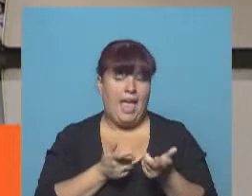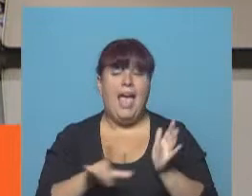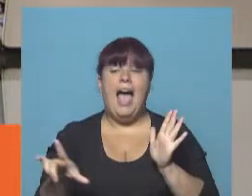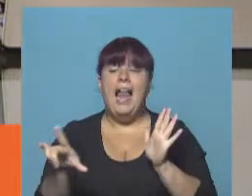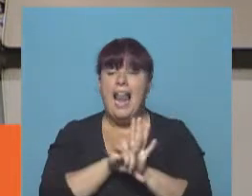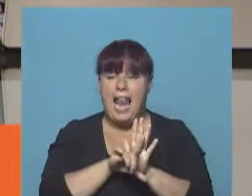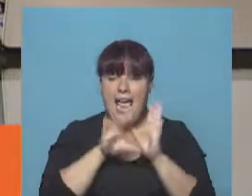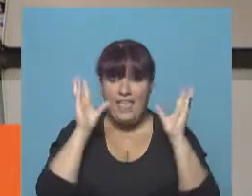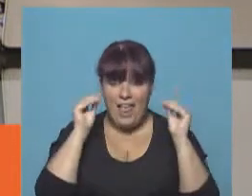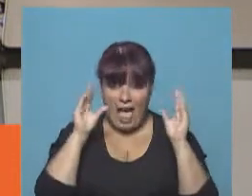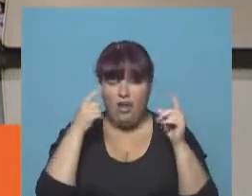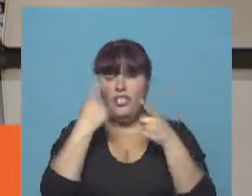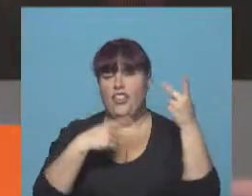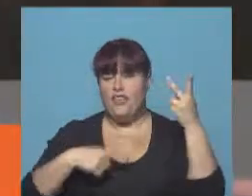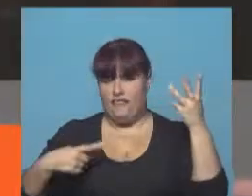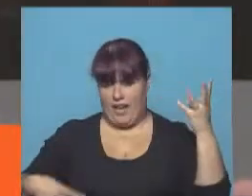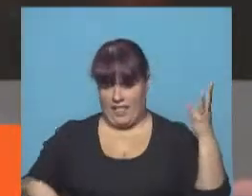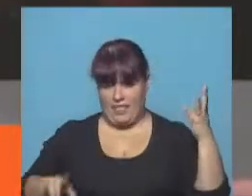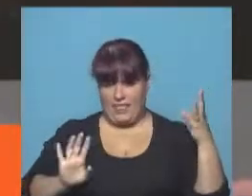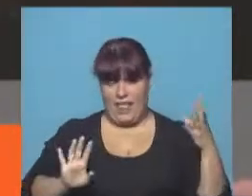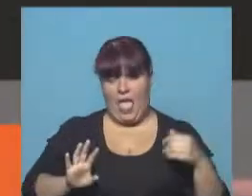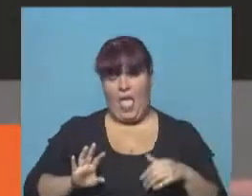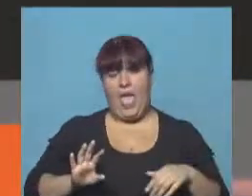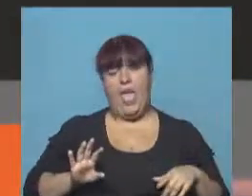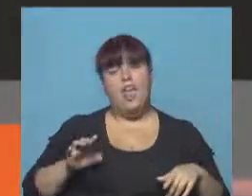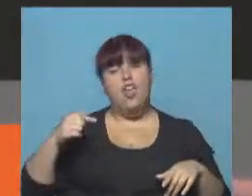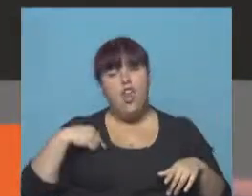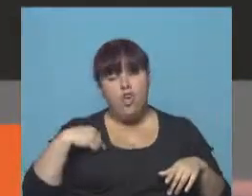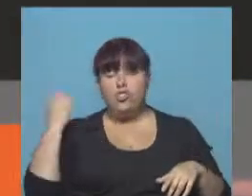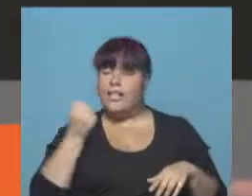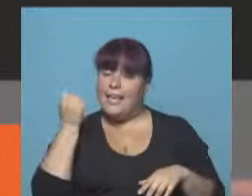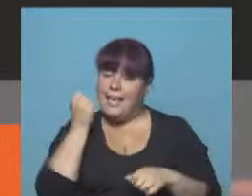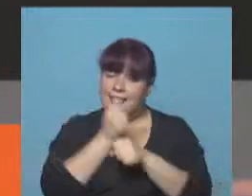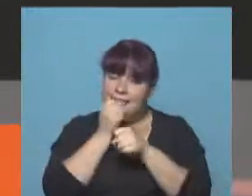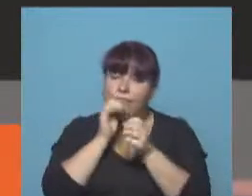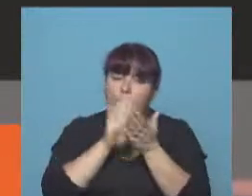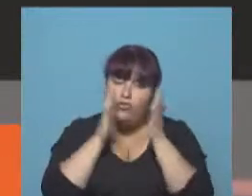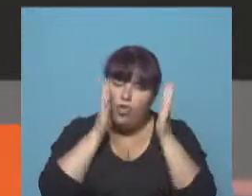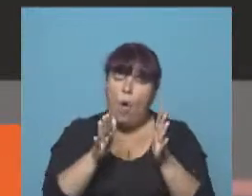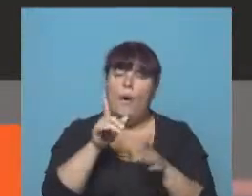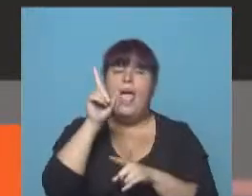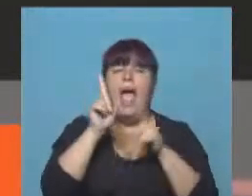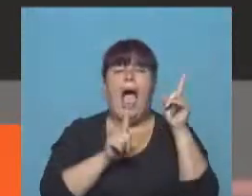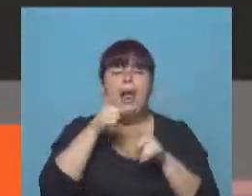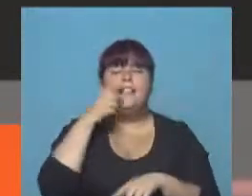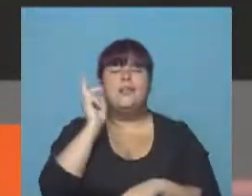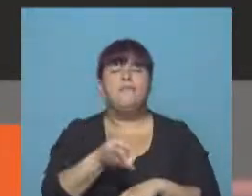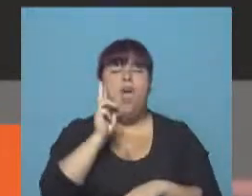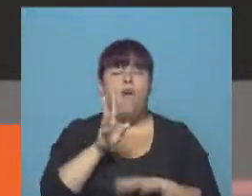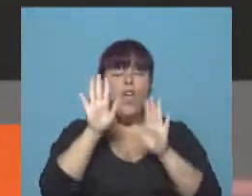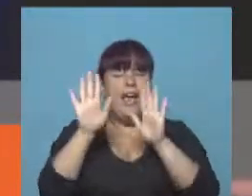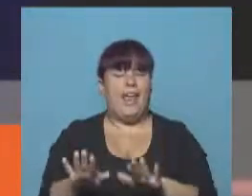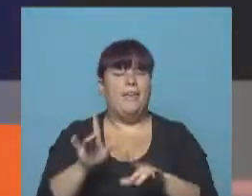leyes de nocturnidad son varias y la que nosotros pretendemos trabajar tiene que ver con aquellas que prohibía la